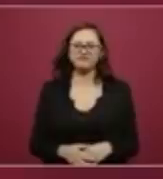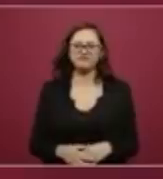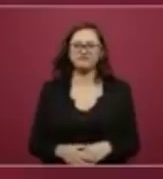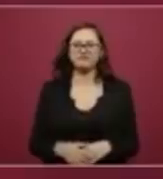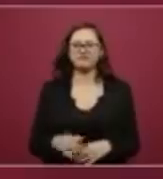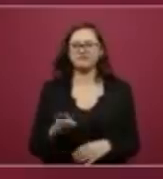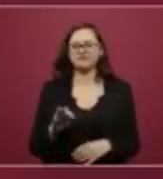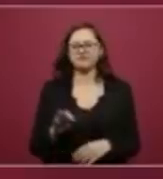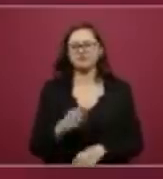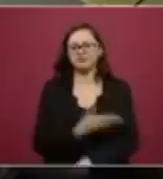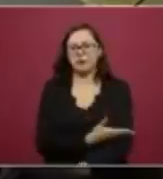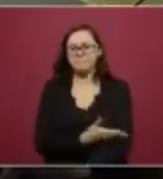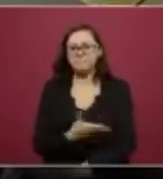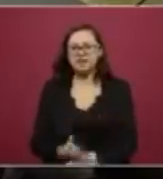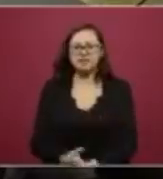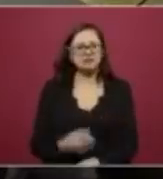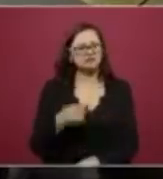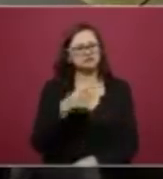Francisco I. Madero,